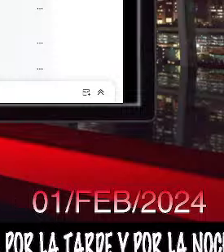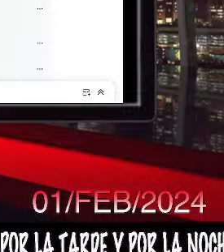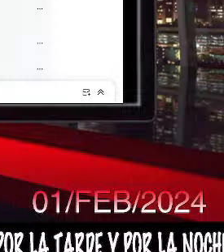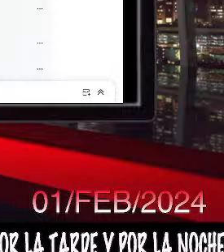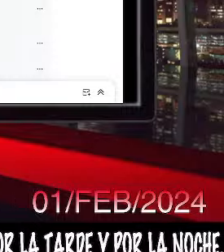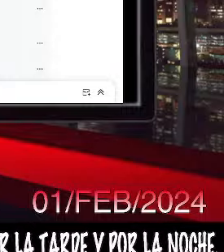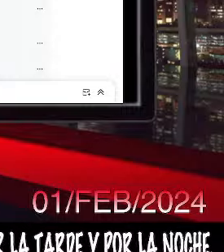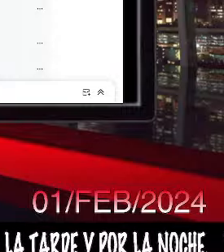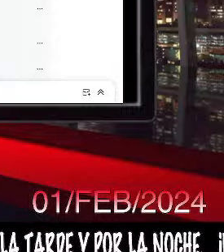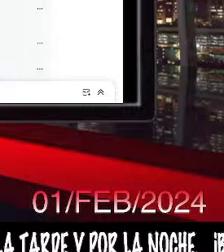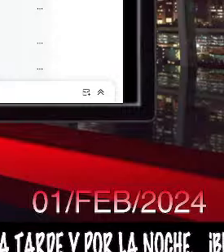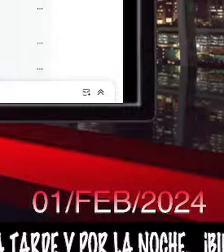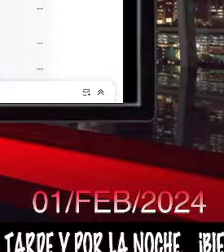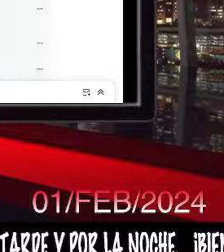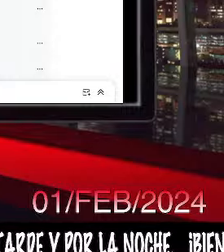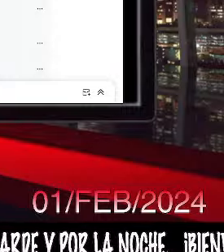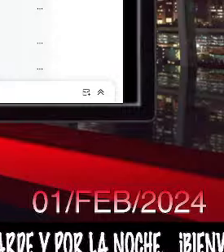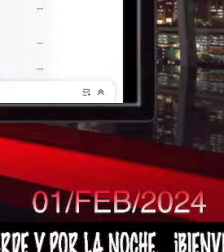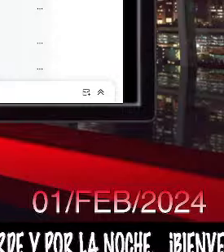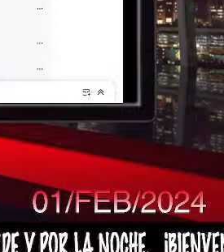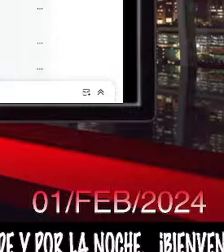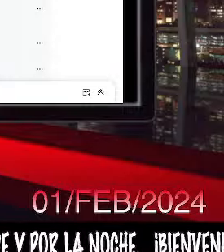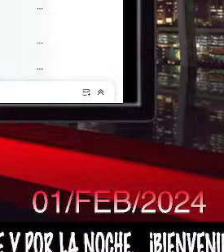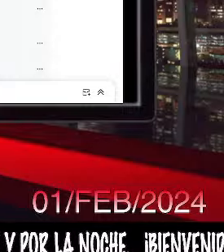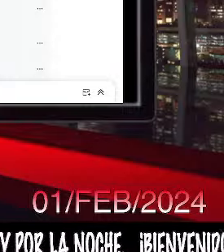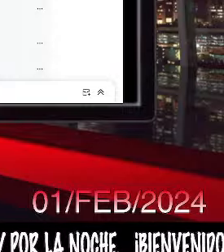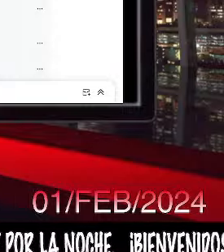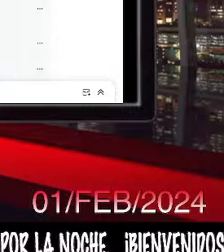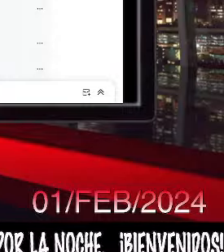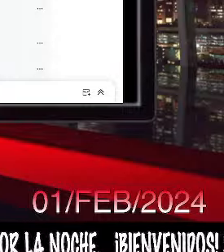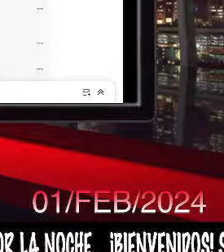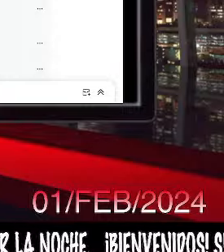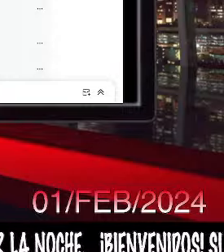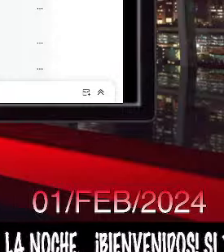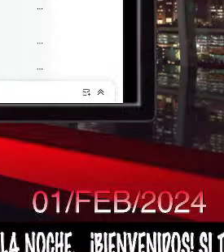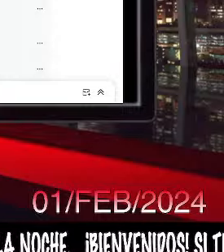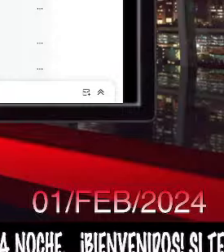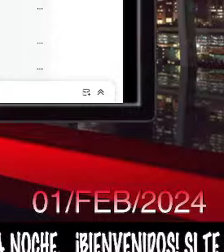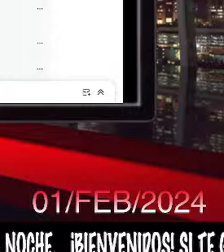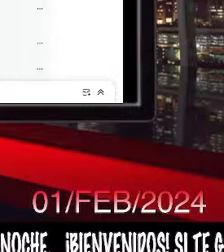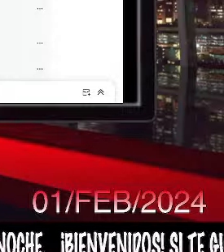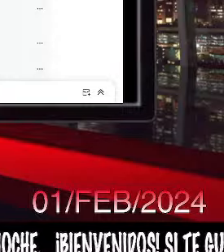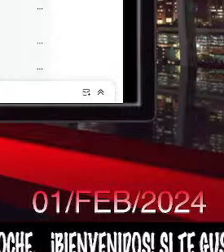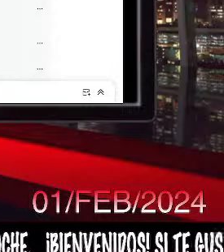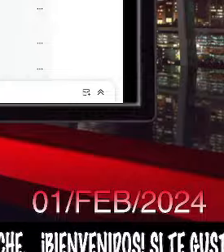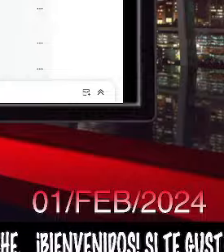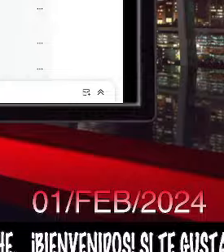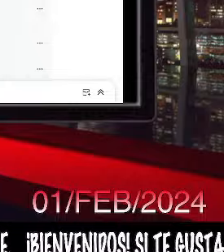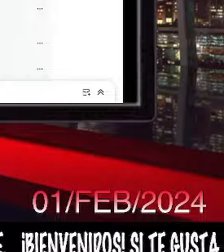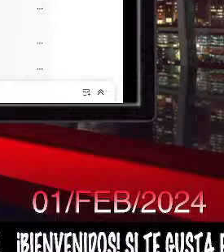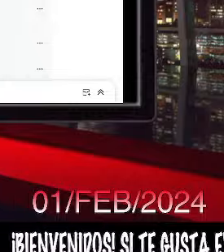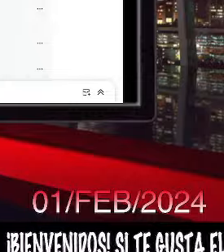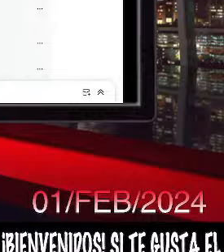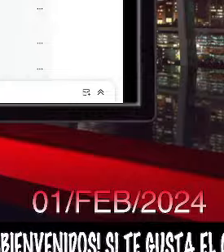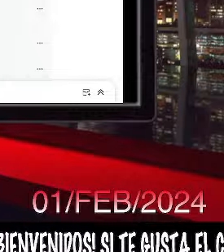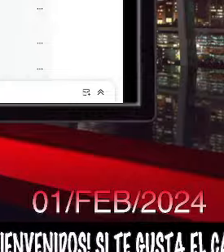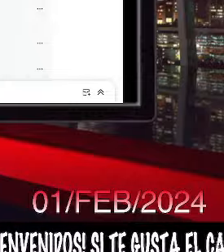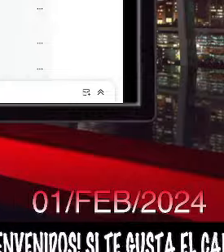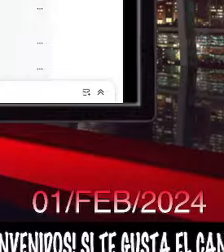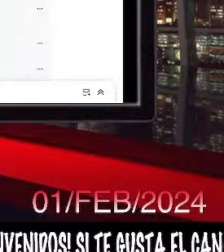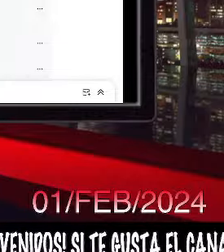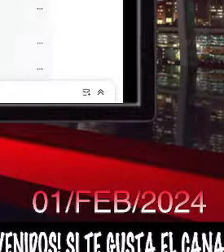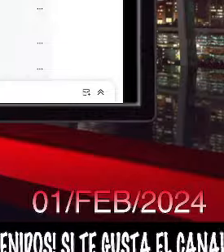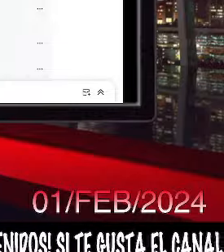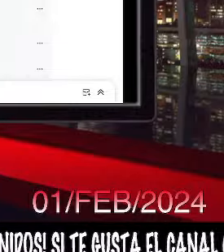Filippo Beltrán, hoy tuvimos un programa largo porque se ligó el tema del INE, así que agradecemos tu preferencia, tu permanencia y tu buena